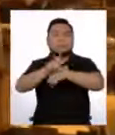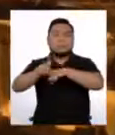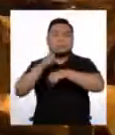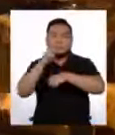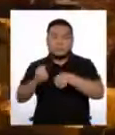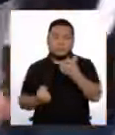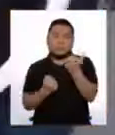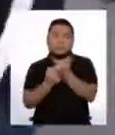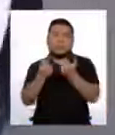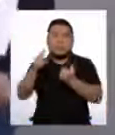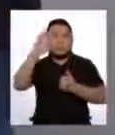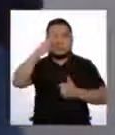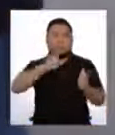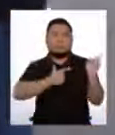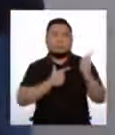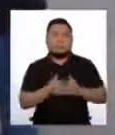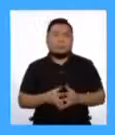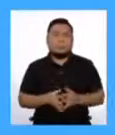con apoyo de militares.